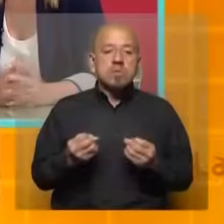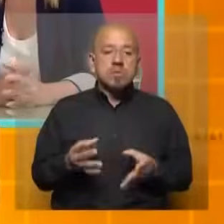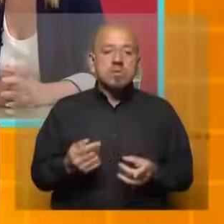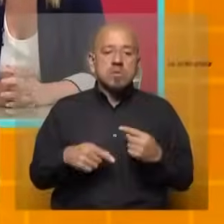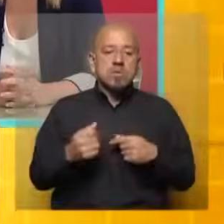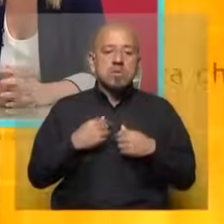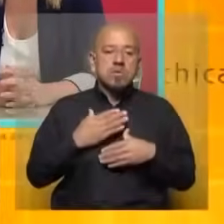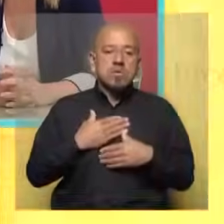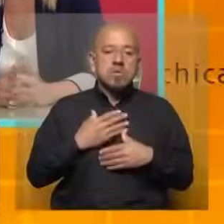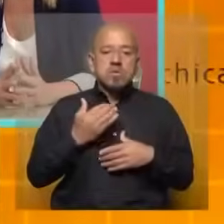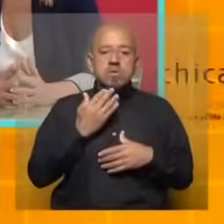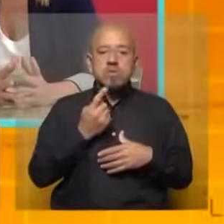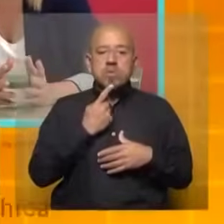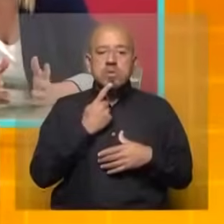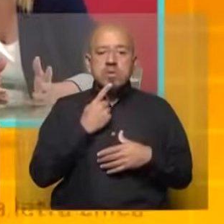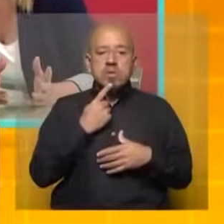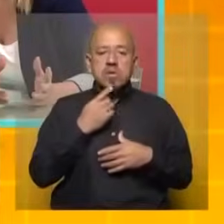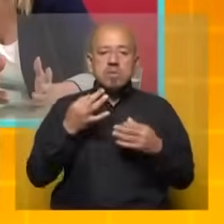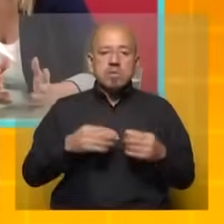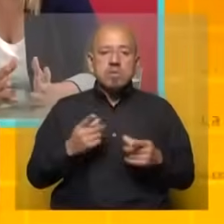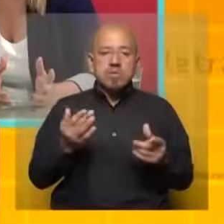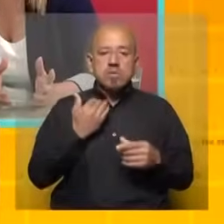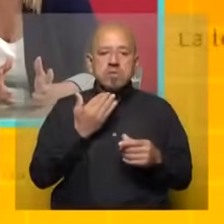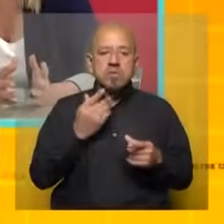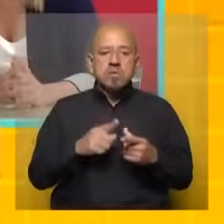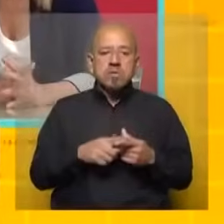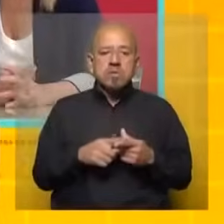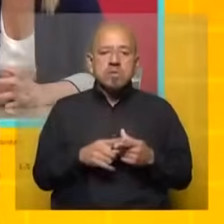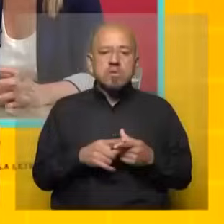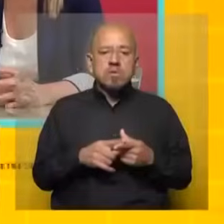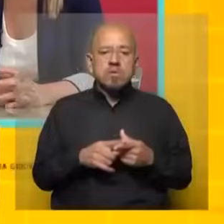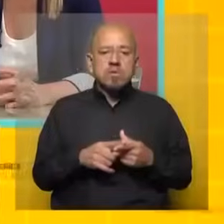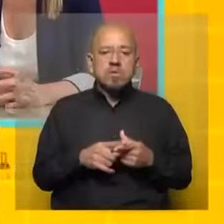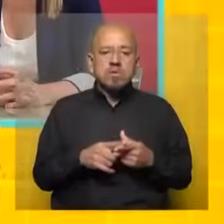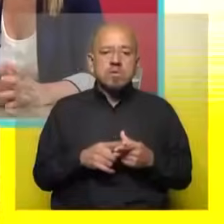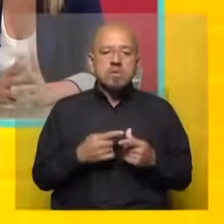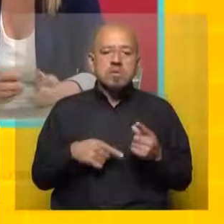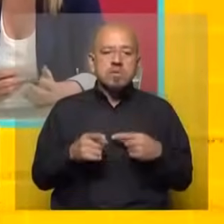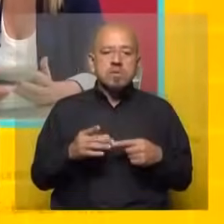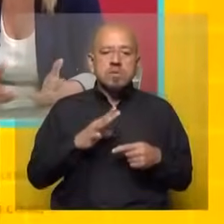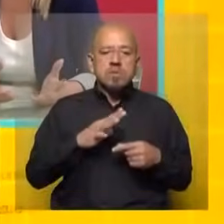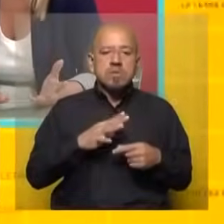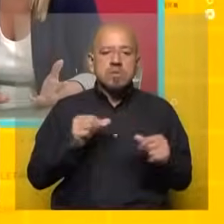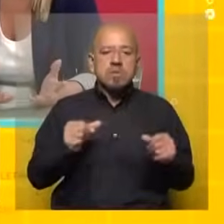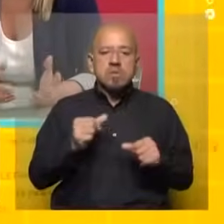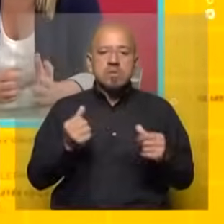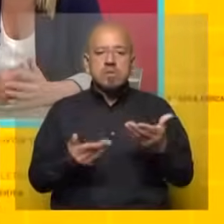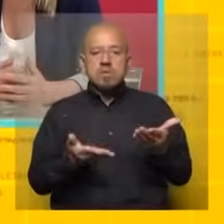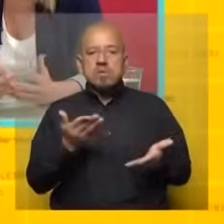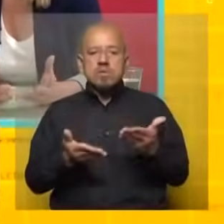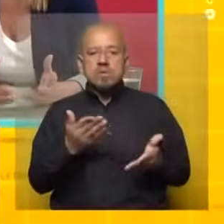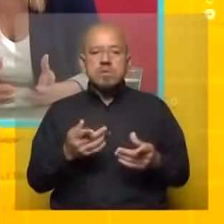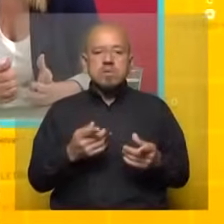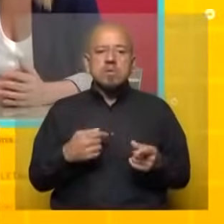soy politóloga, habría que, no sé, eso no es para mí esa, uh-huh, esa pregunta. Habría que hacer un análisis muy fino, no